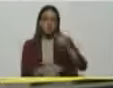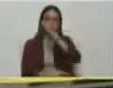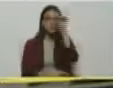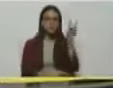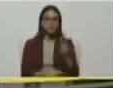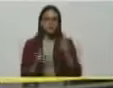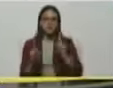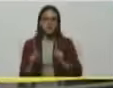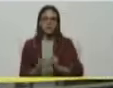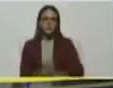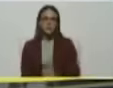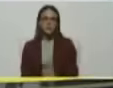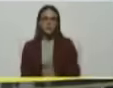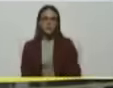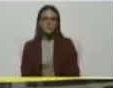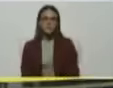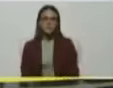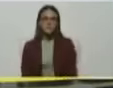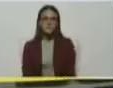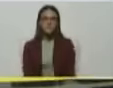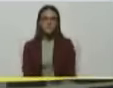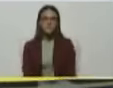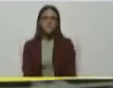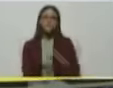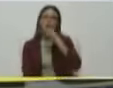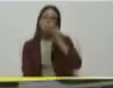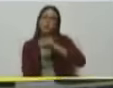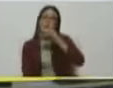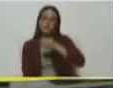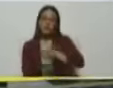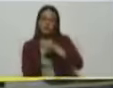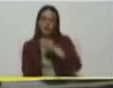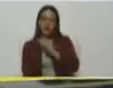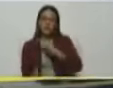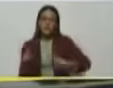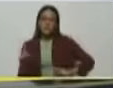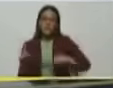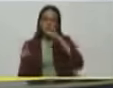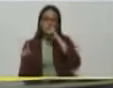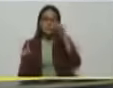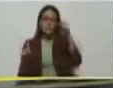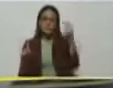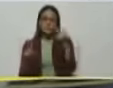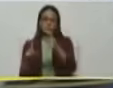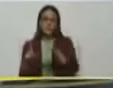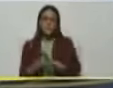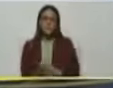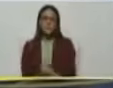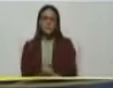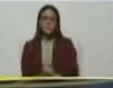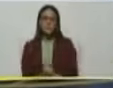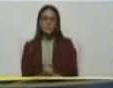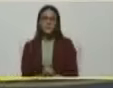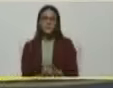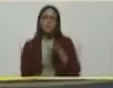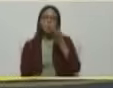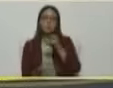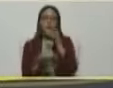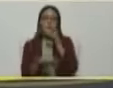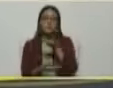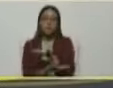de Venezuela. Bueno, buenas tardes, presidente de la República Bolivariana de Venezuela. Buenas tardes,